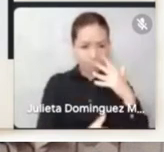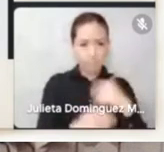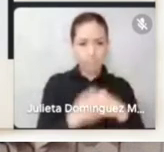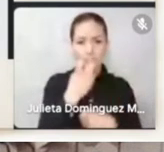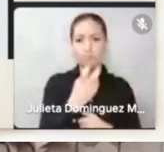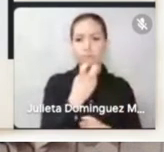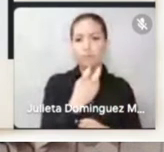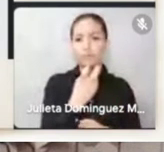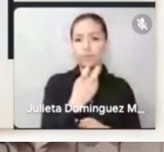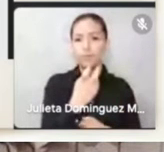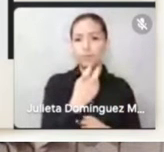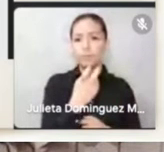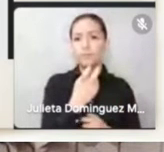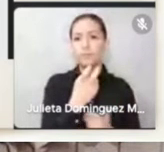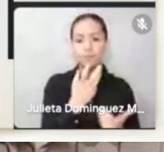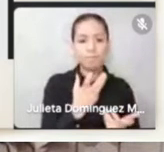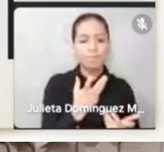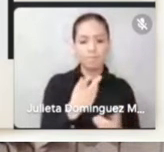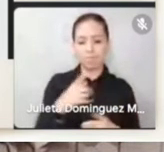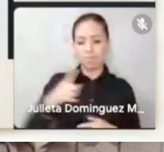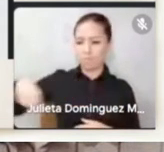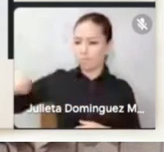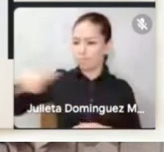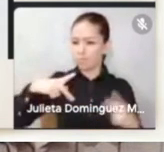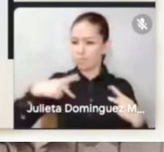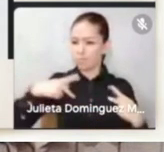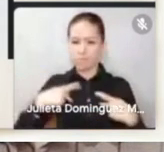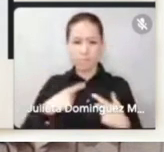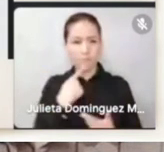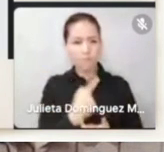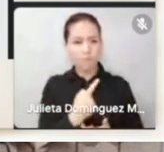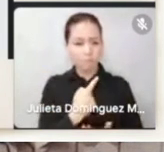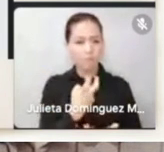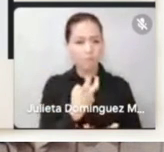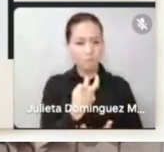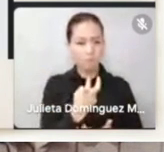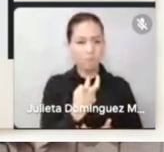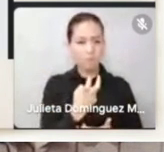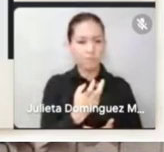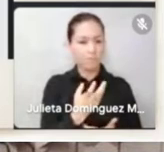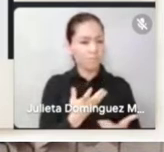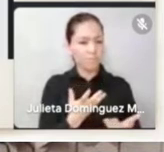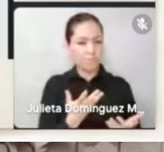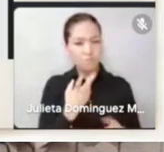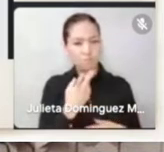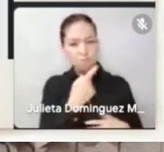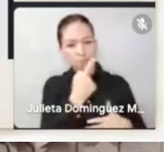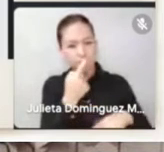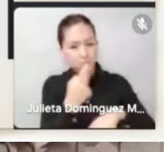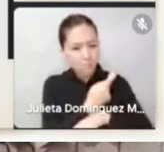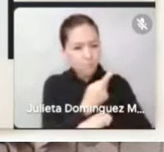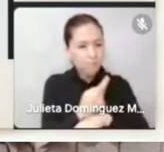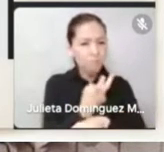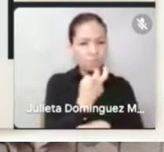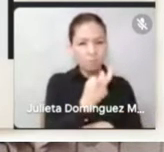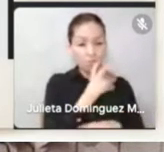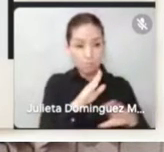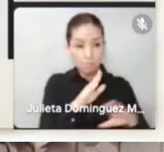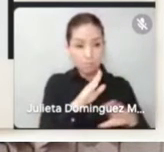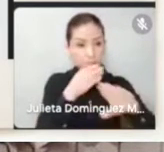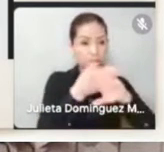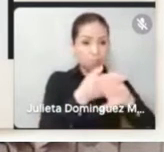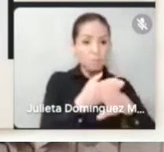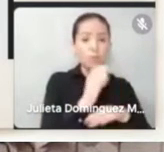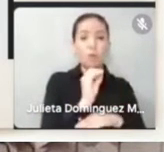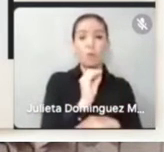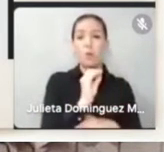contrario a lo que sostiene la parte actora, las manifestaciones, por el contexto en el que se realizaron, no infringen o violan el principio